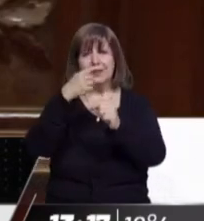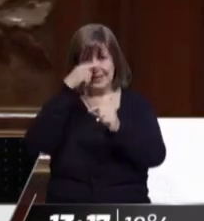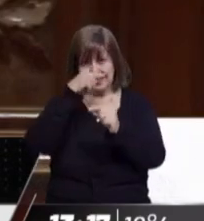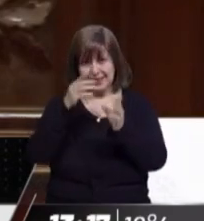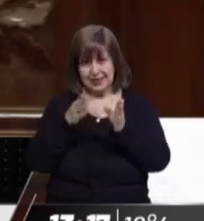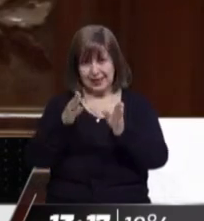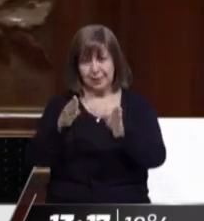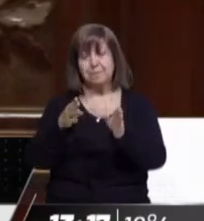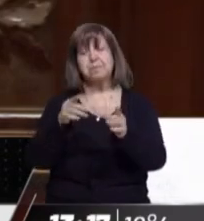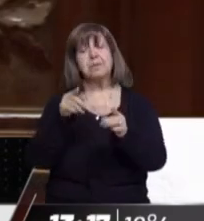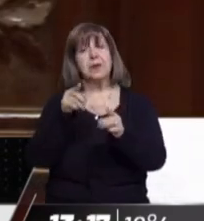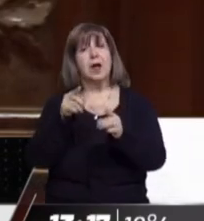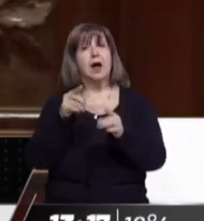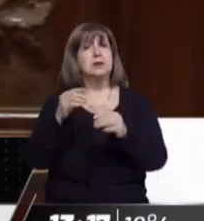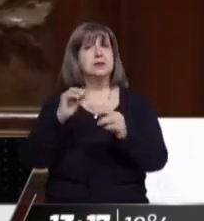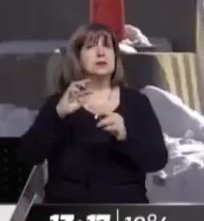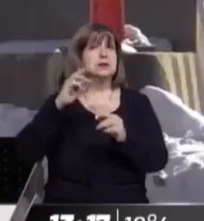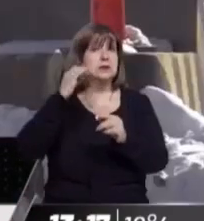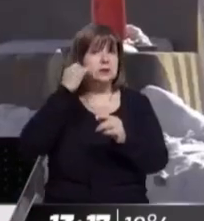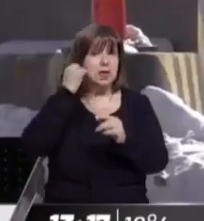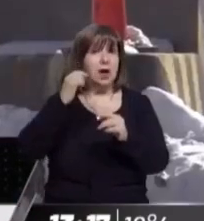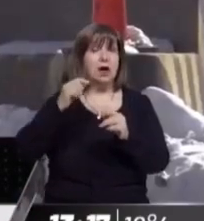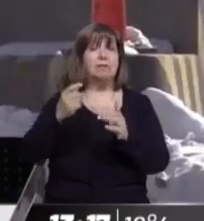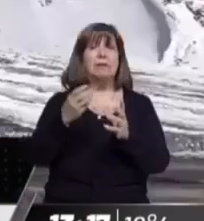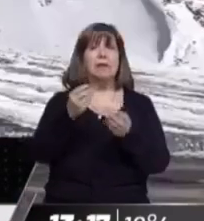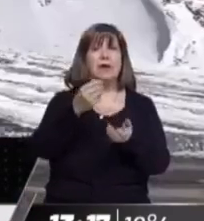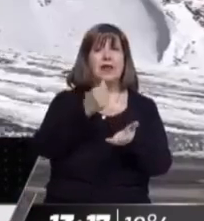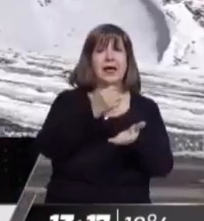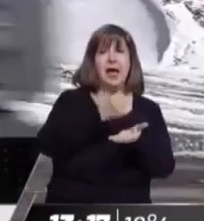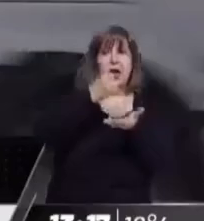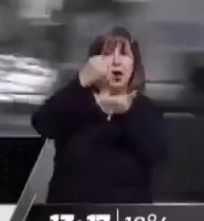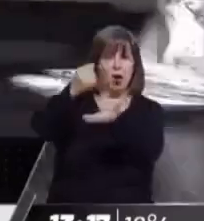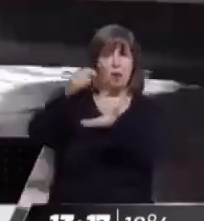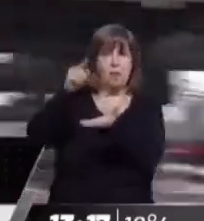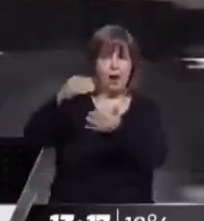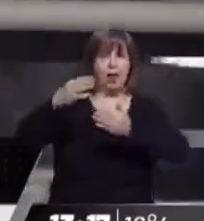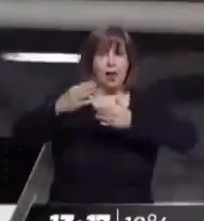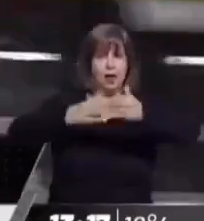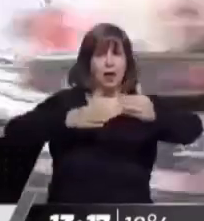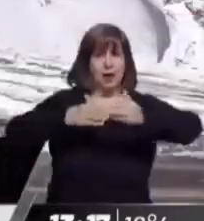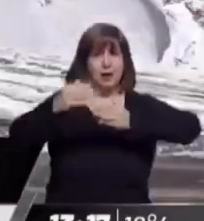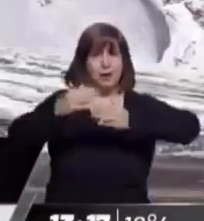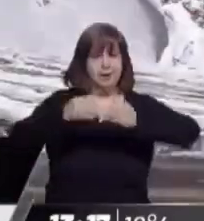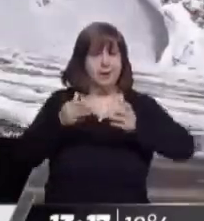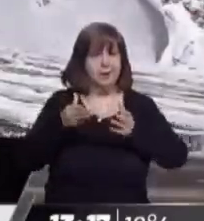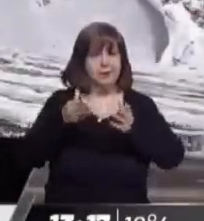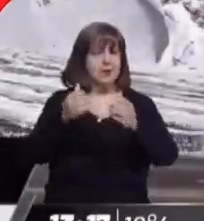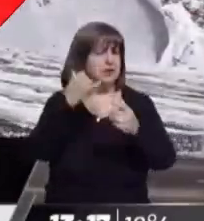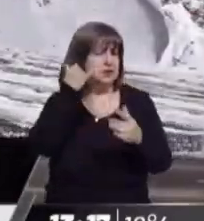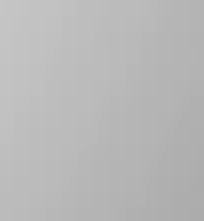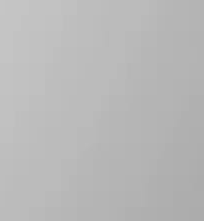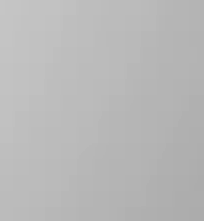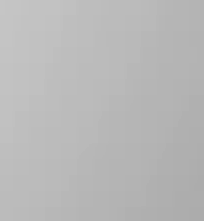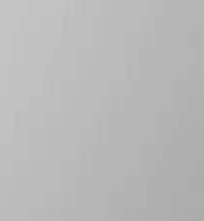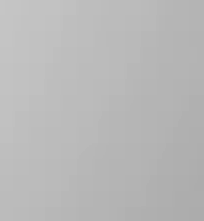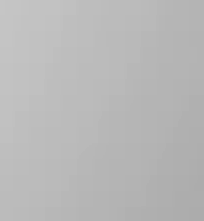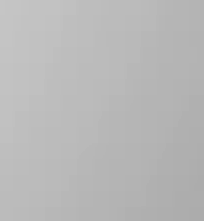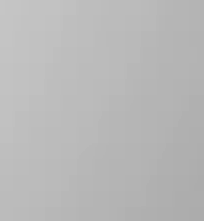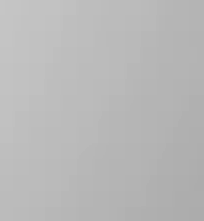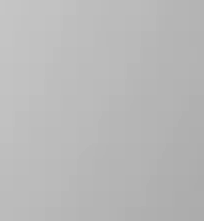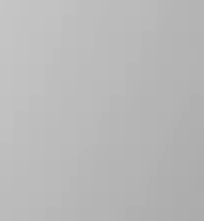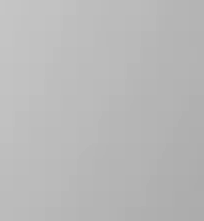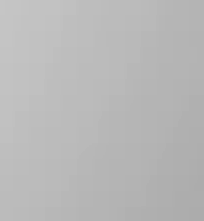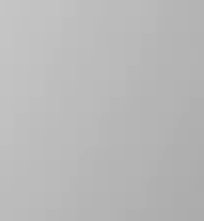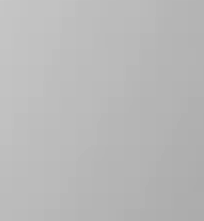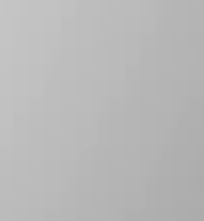Muchas obras iniciarán el proceso de transferencia a las provincias que ya hemos mencionado y esto se ha acordado con las autoridades correspondientes.